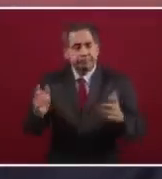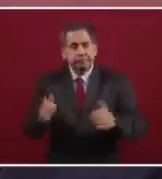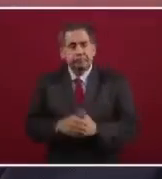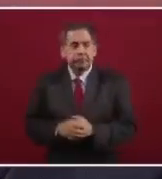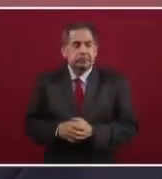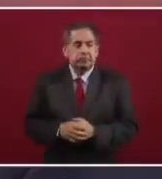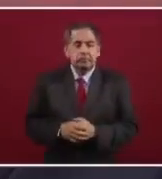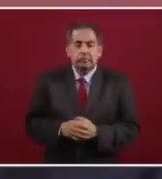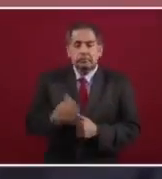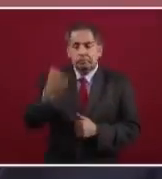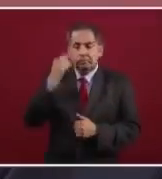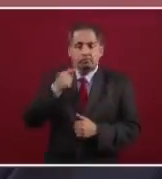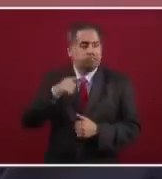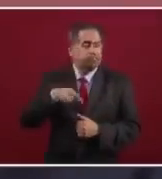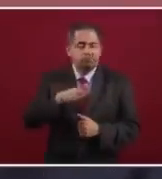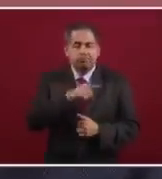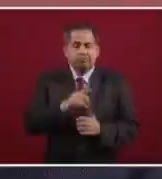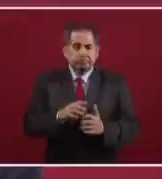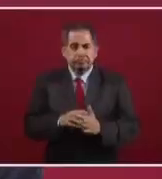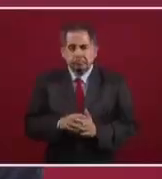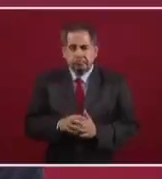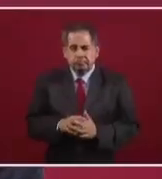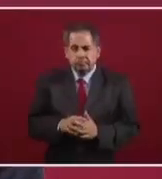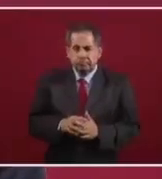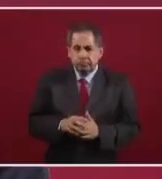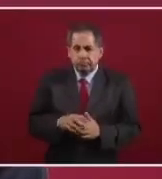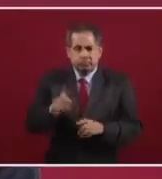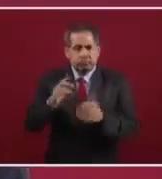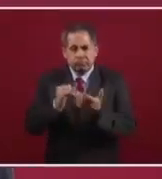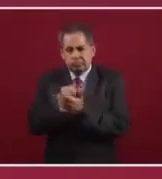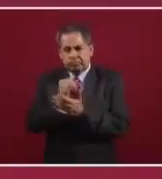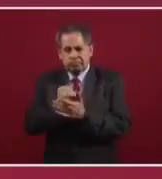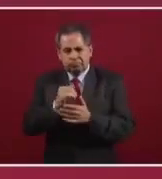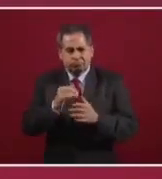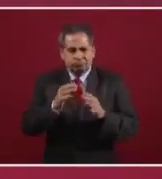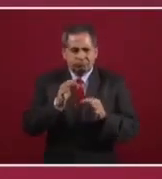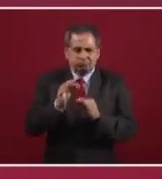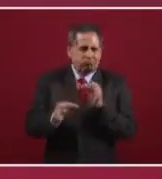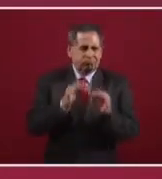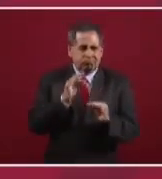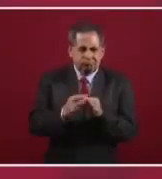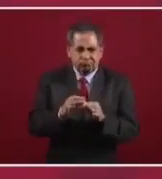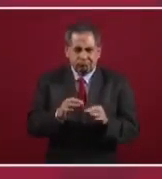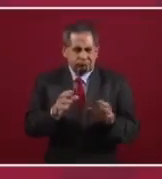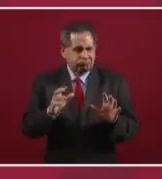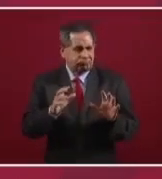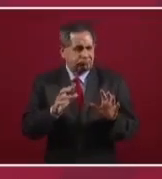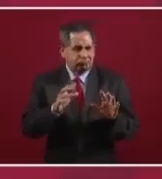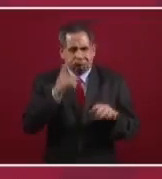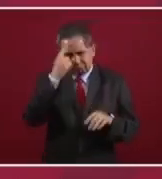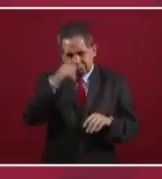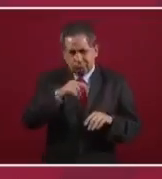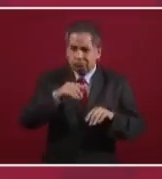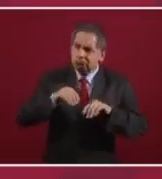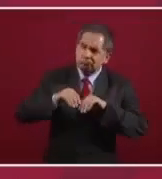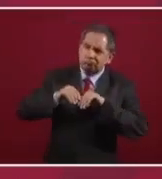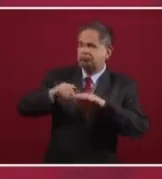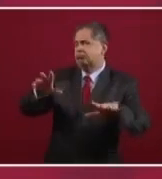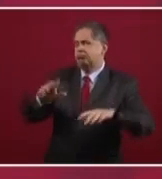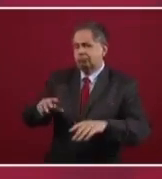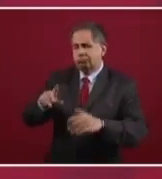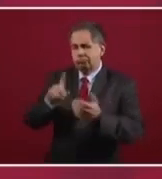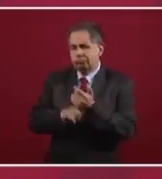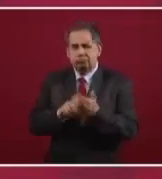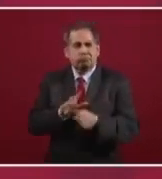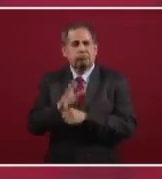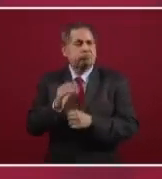se había tomado ya la decisión o que ya se había dado a conocer